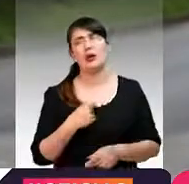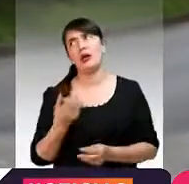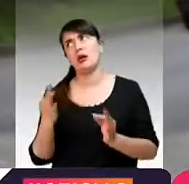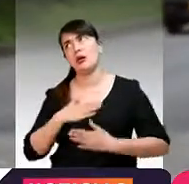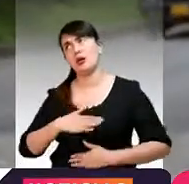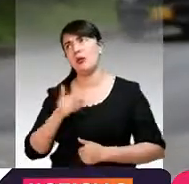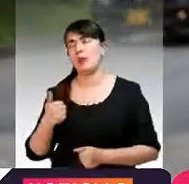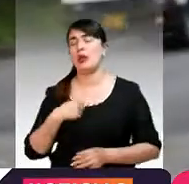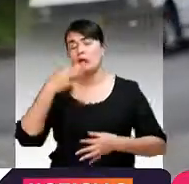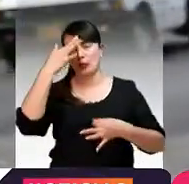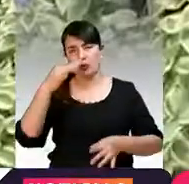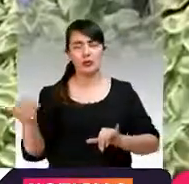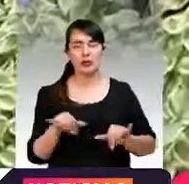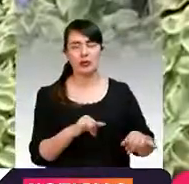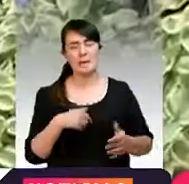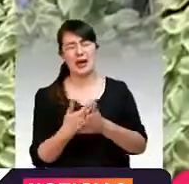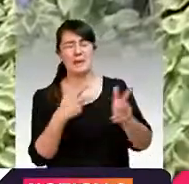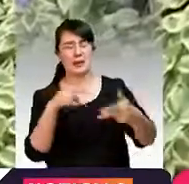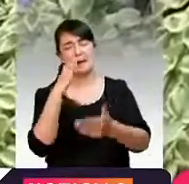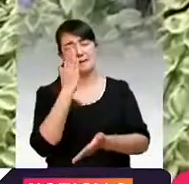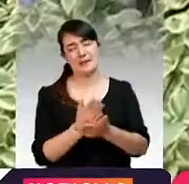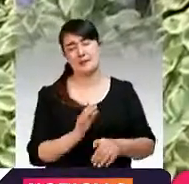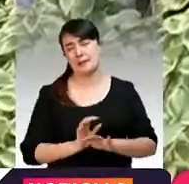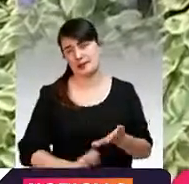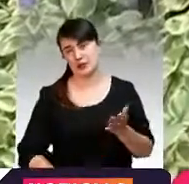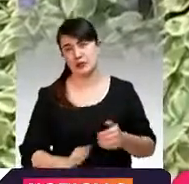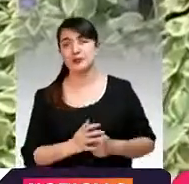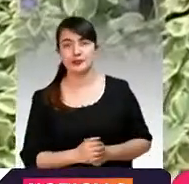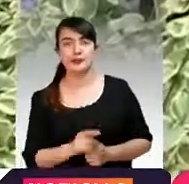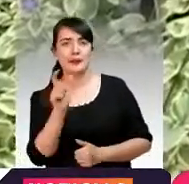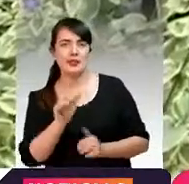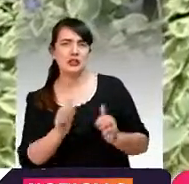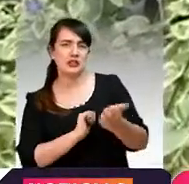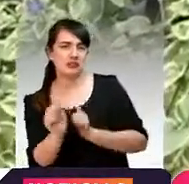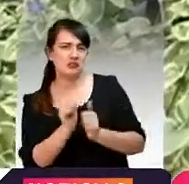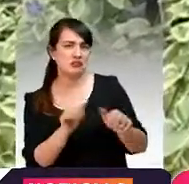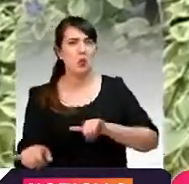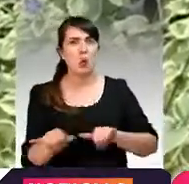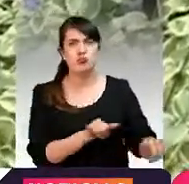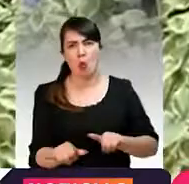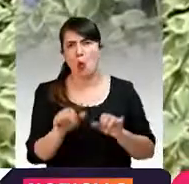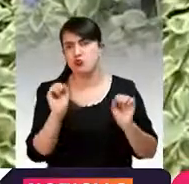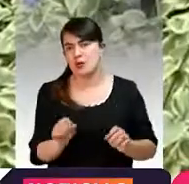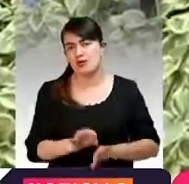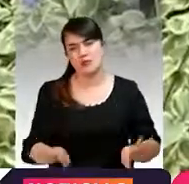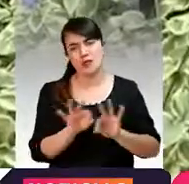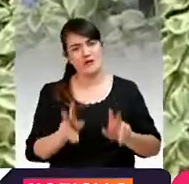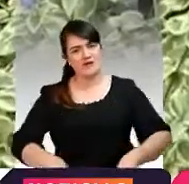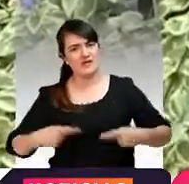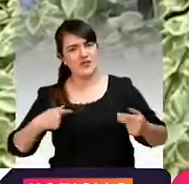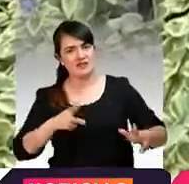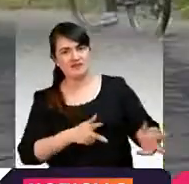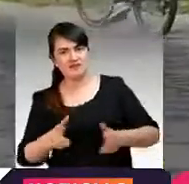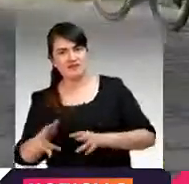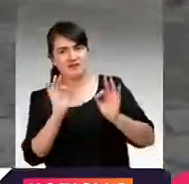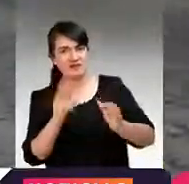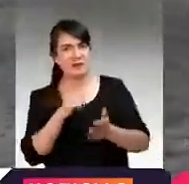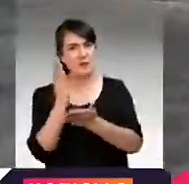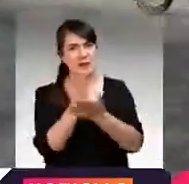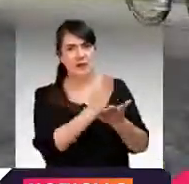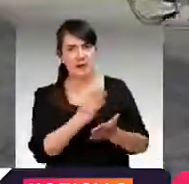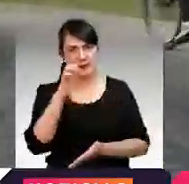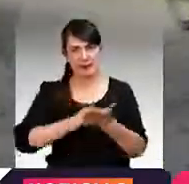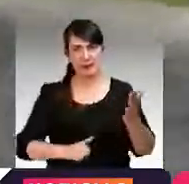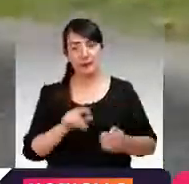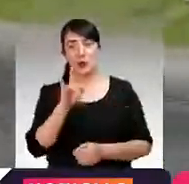ya no se van a ver tantos accidentes. Usuarios deportivos tendrán una vía que garantiza su movilidad y disminuye la accidentalidad. La